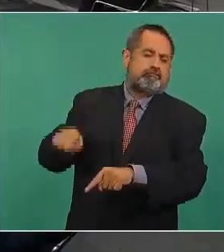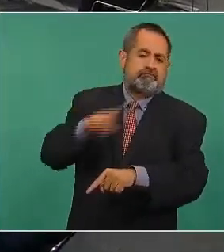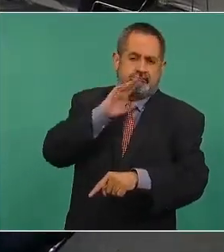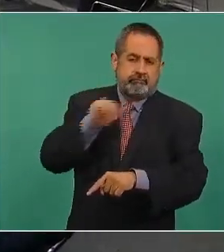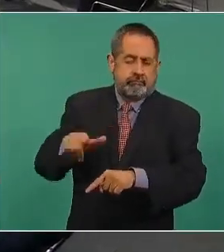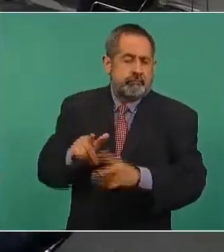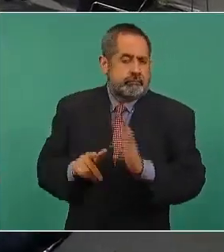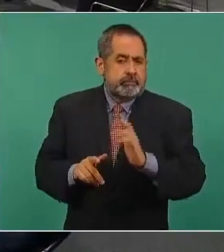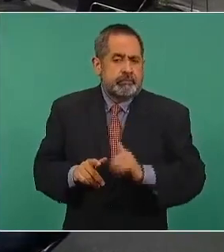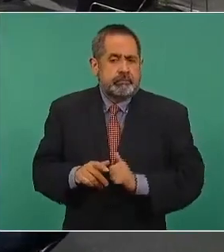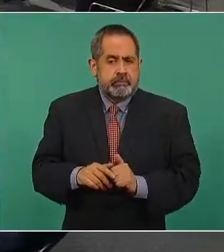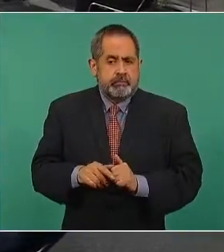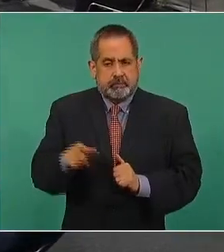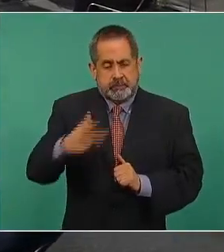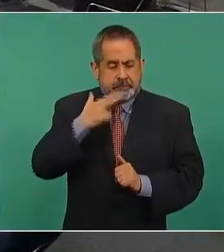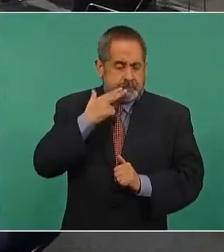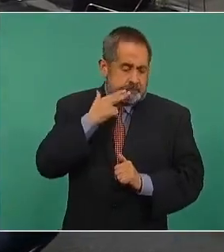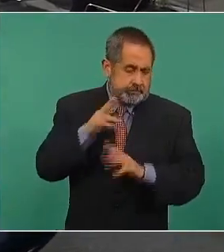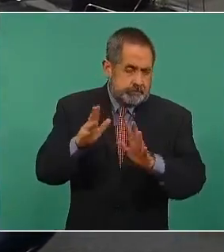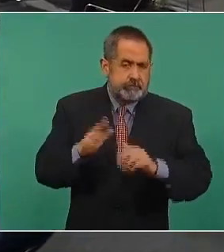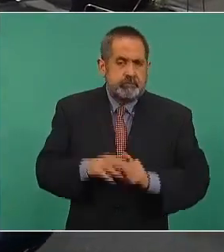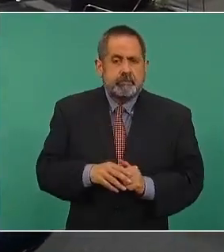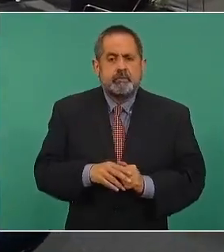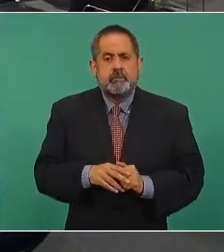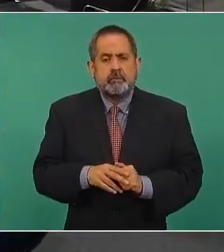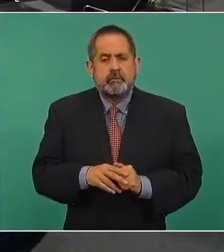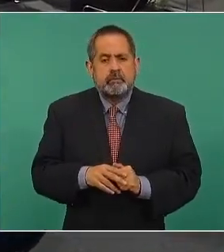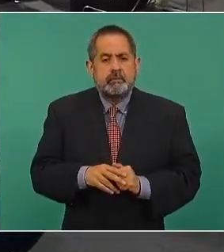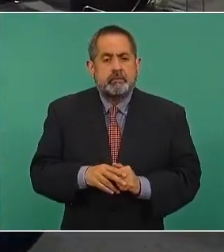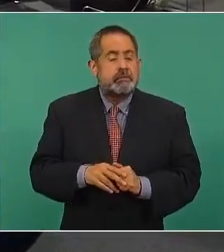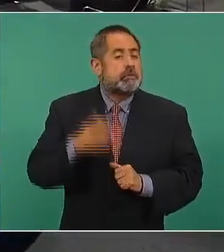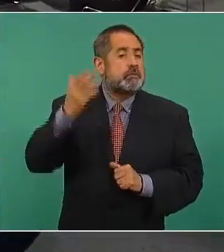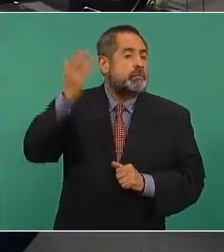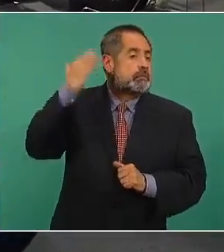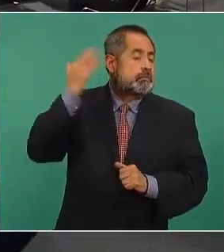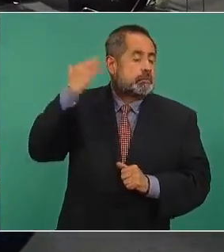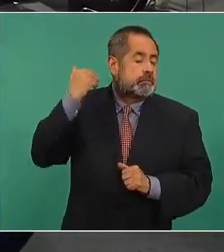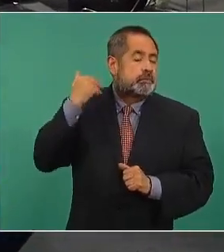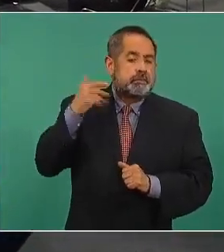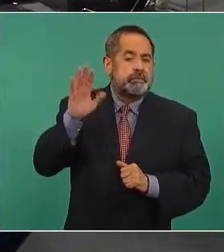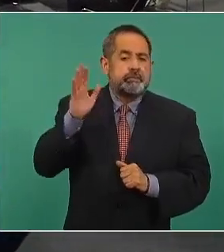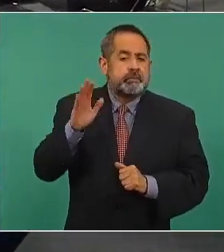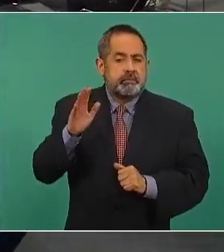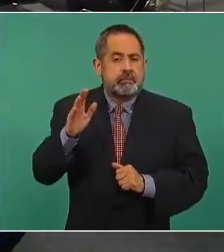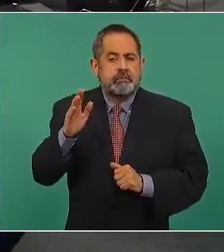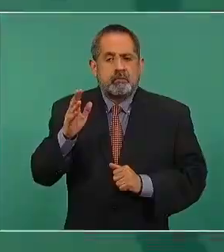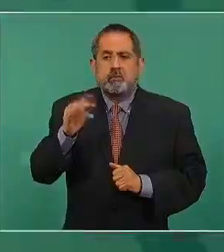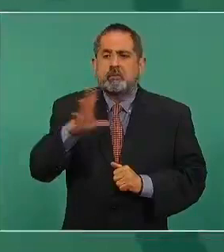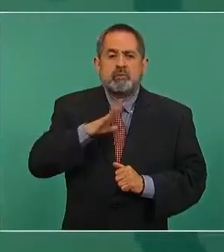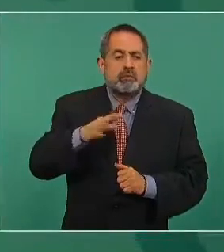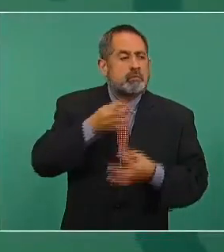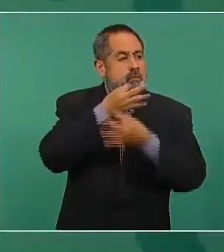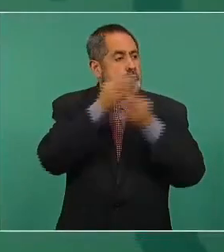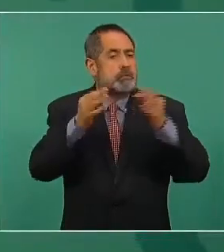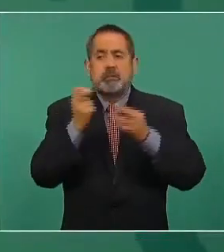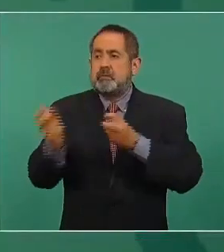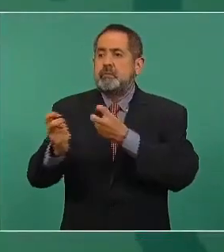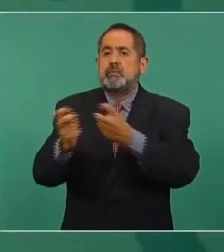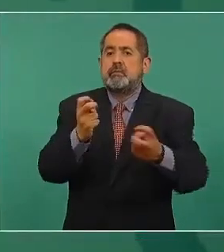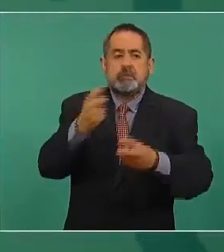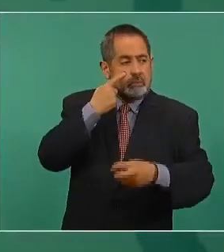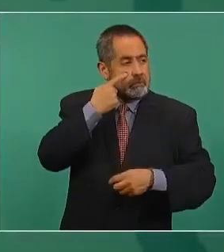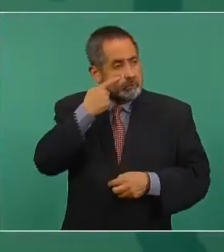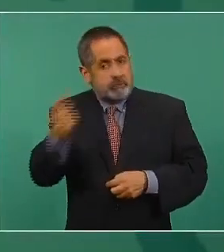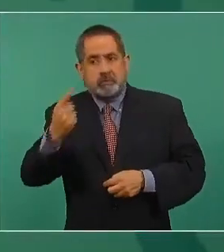y tiene un efecto. Antes no se permitía el